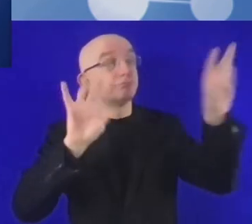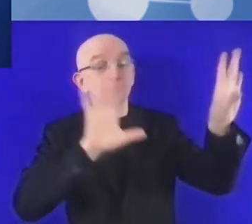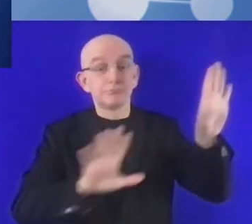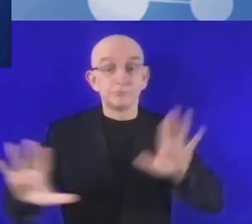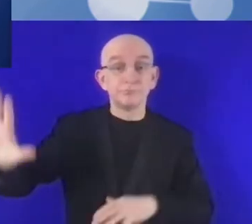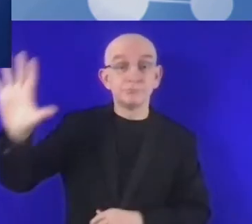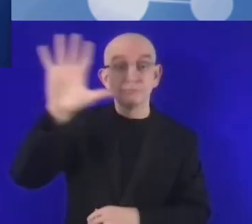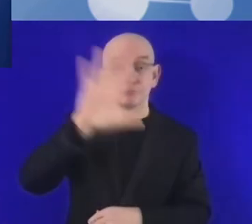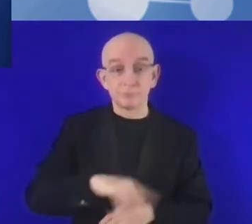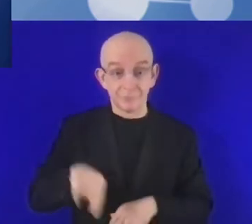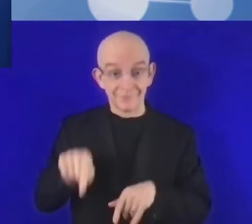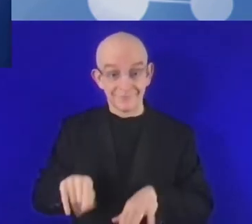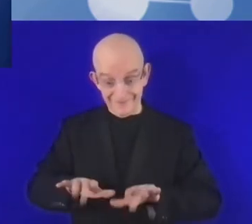universo.